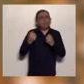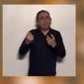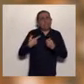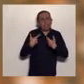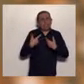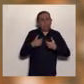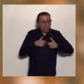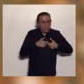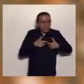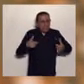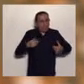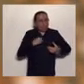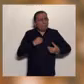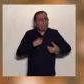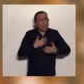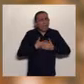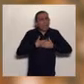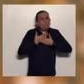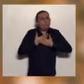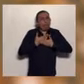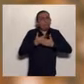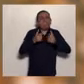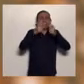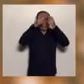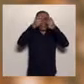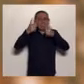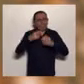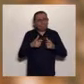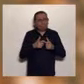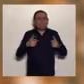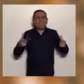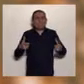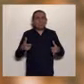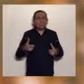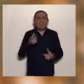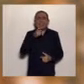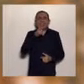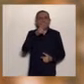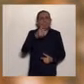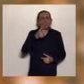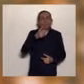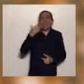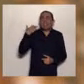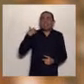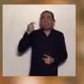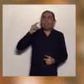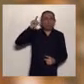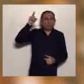a crecer en amor y santidad para que respondan plenamente a tu